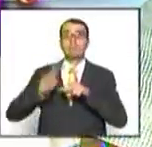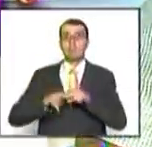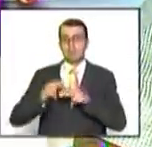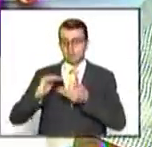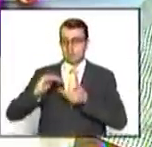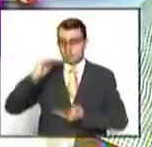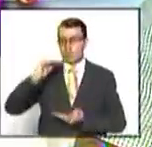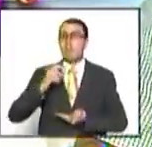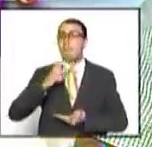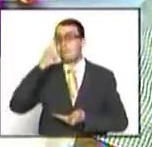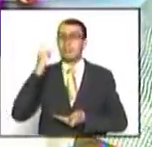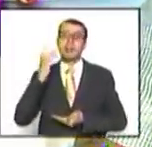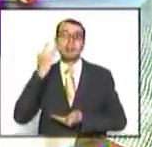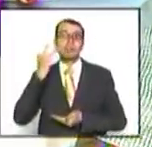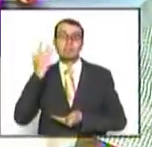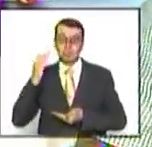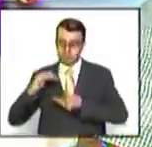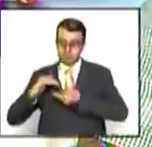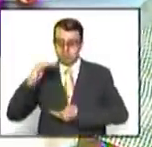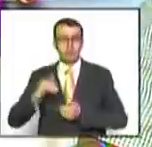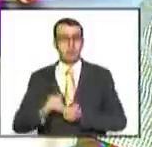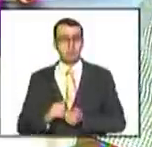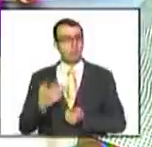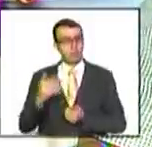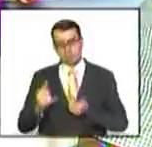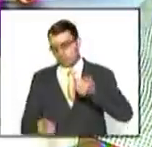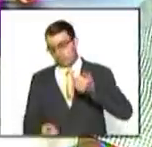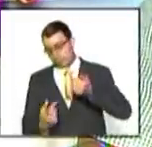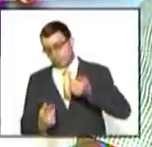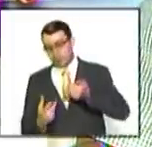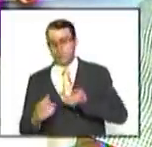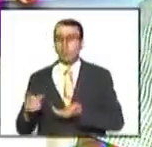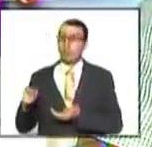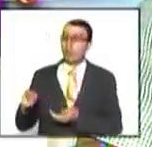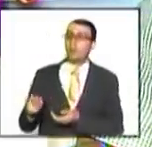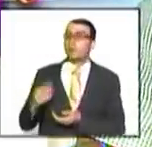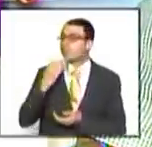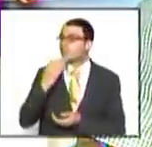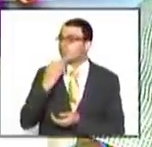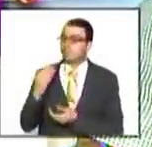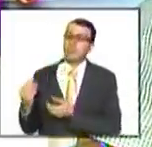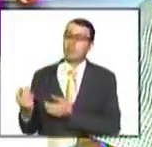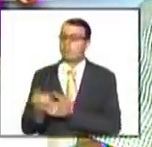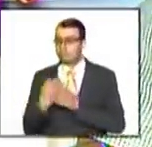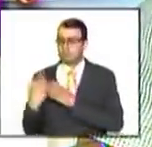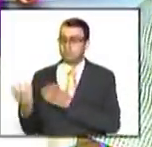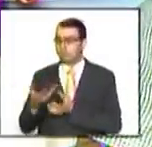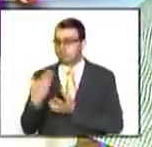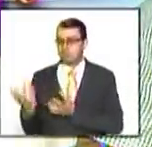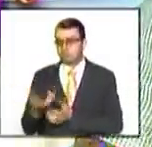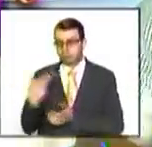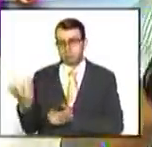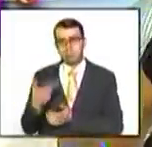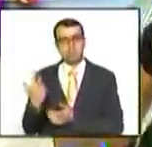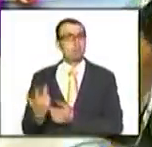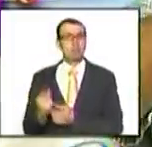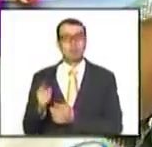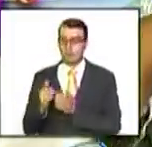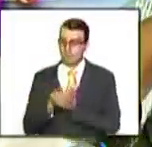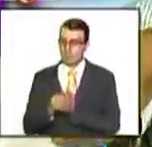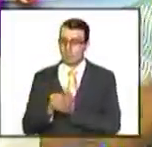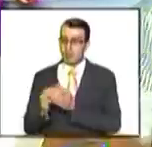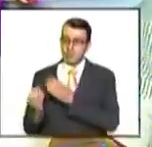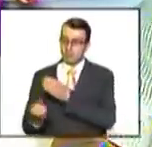anticoagulante, se pasa a una máquina que vimos ahora que es redonda, que hace que gire esa sangre, ese tubito de esa